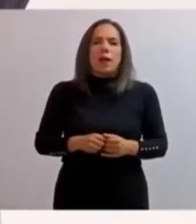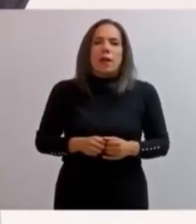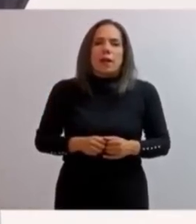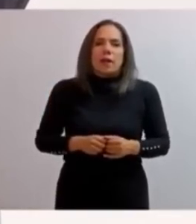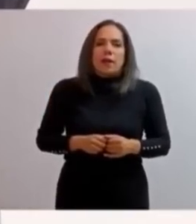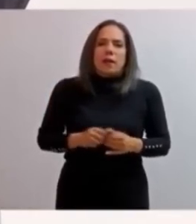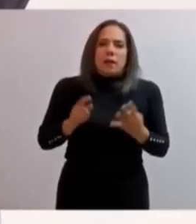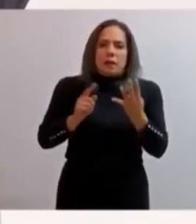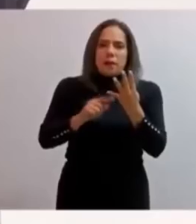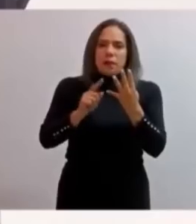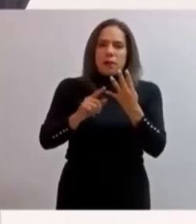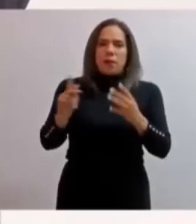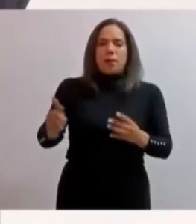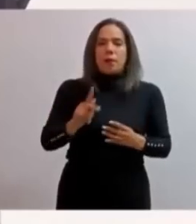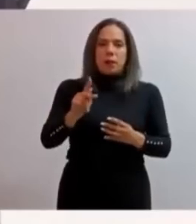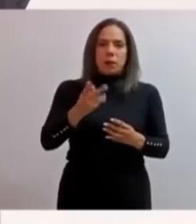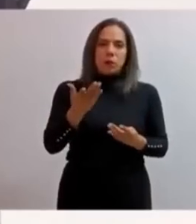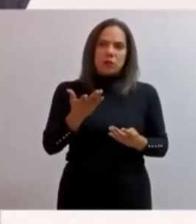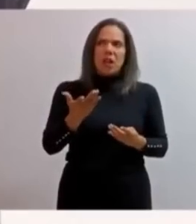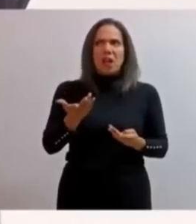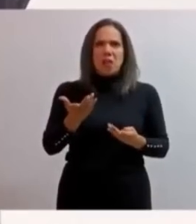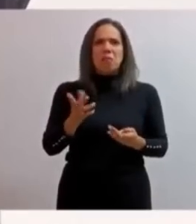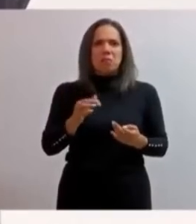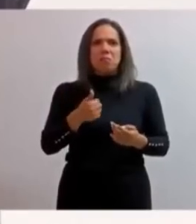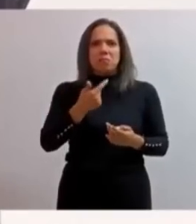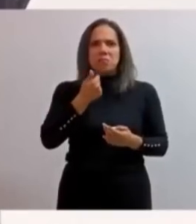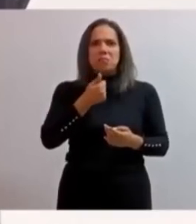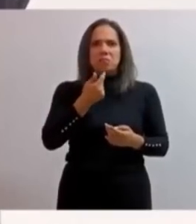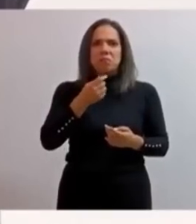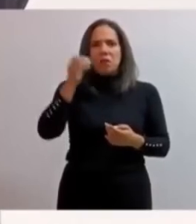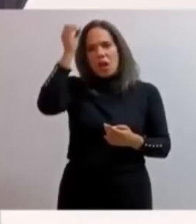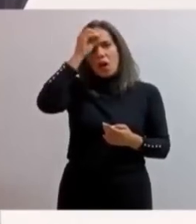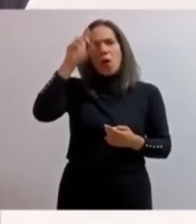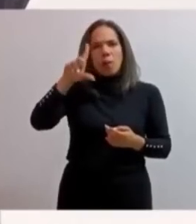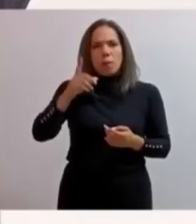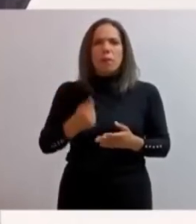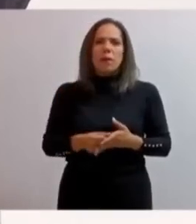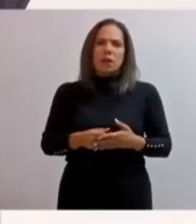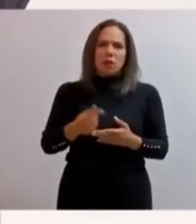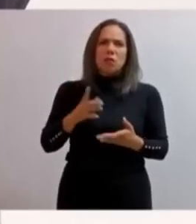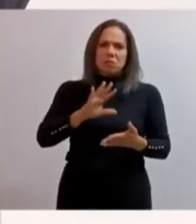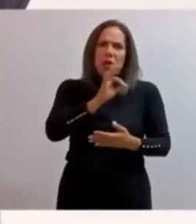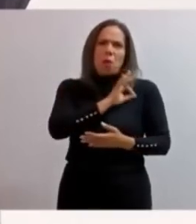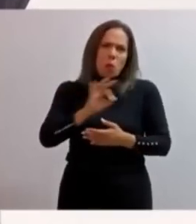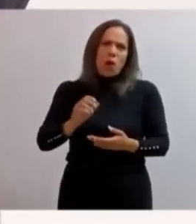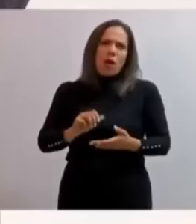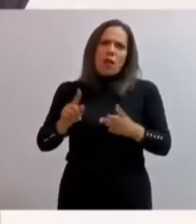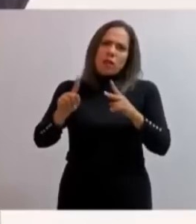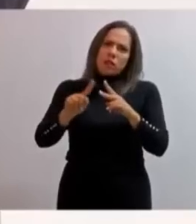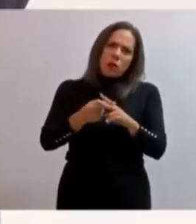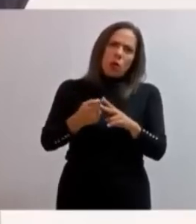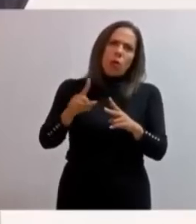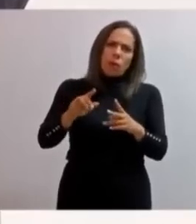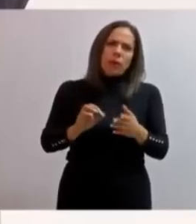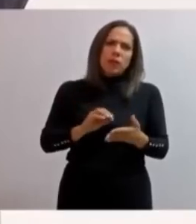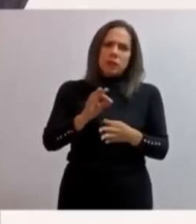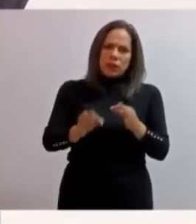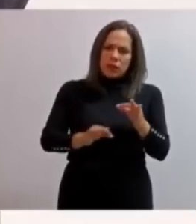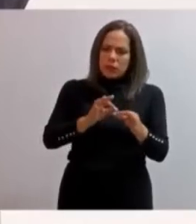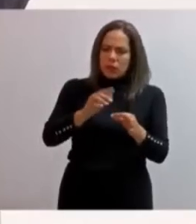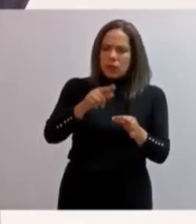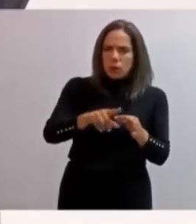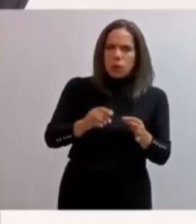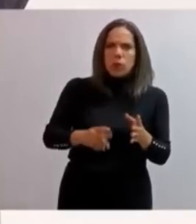siempre se puede partir desde lo local para iniciar un contenido o PDA. Ella trabaja en la secundaria Mártires de Río